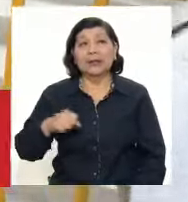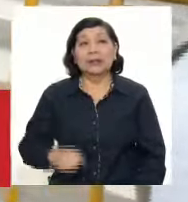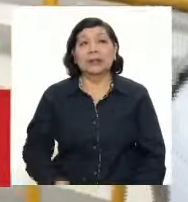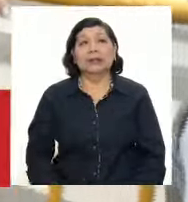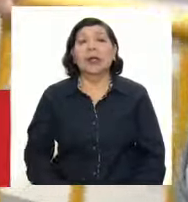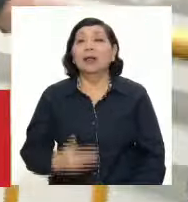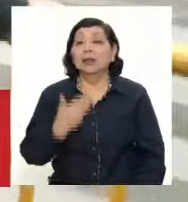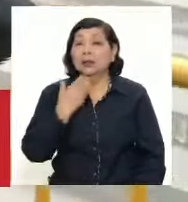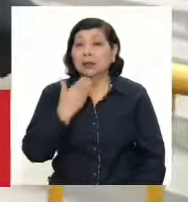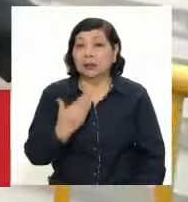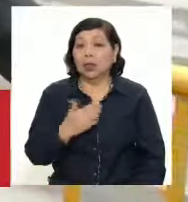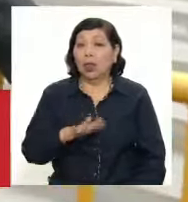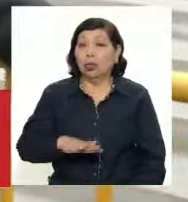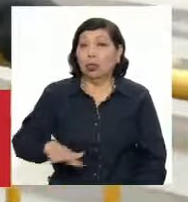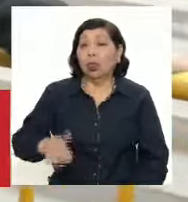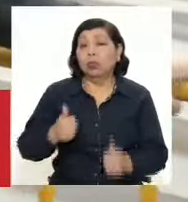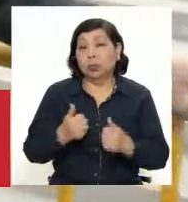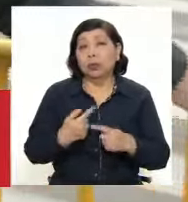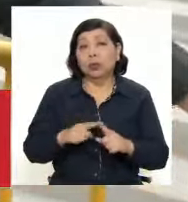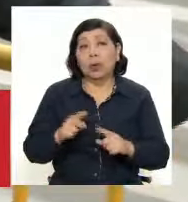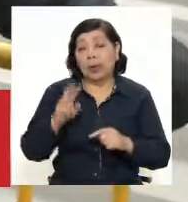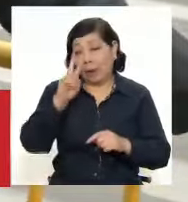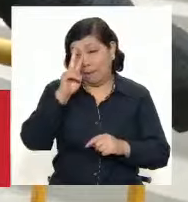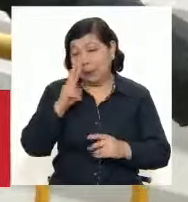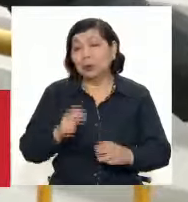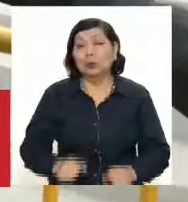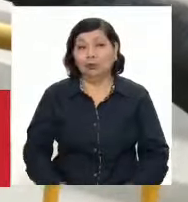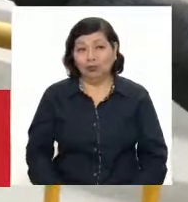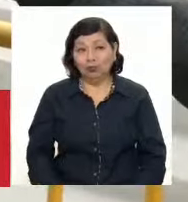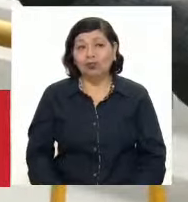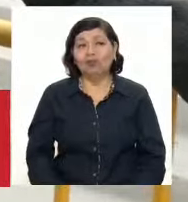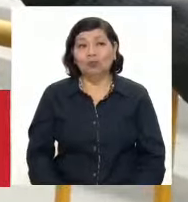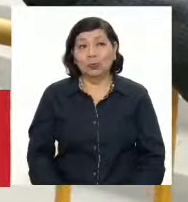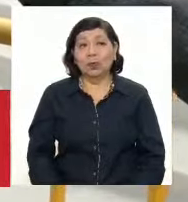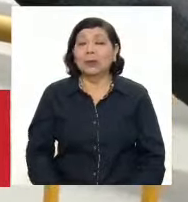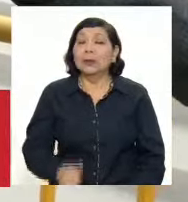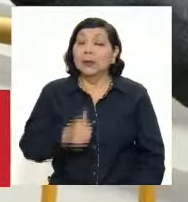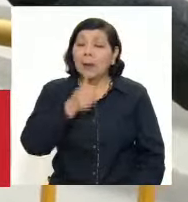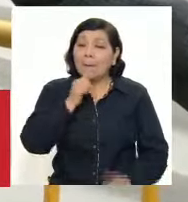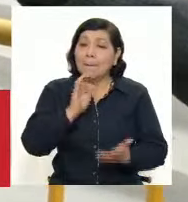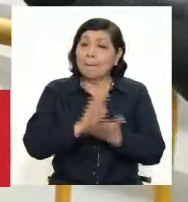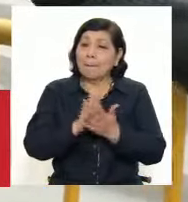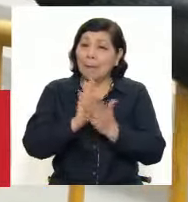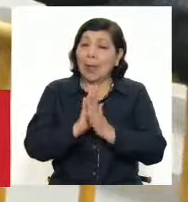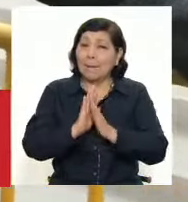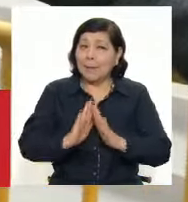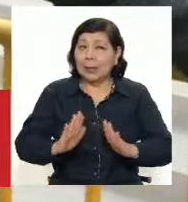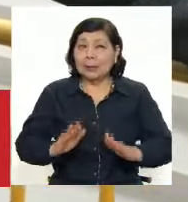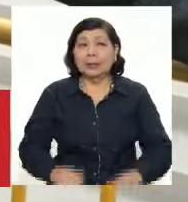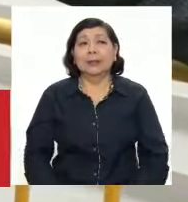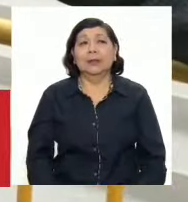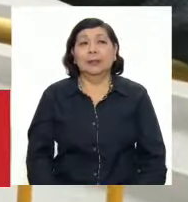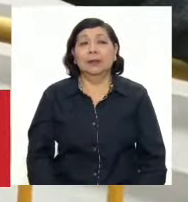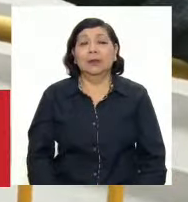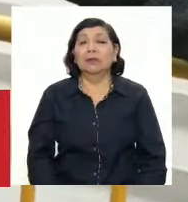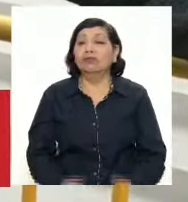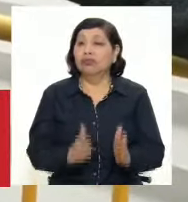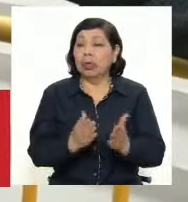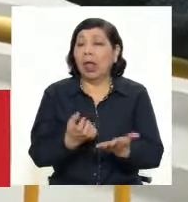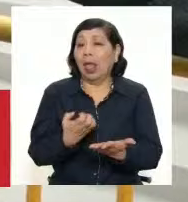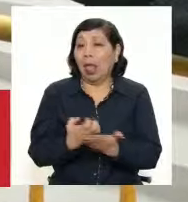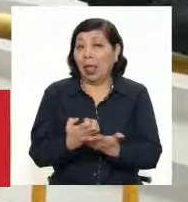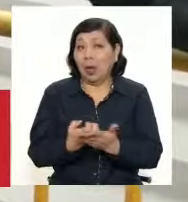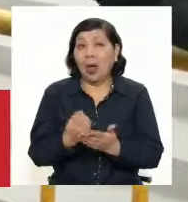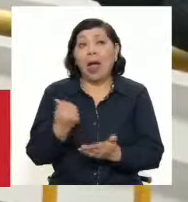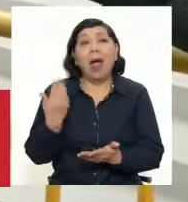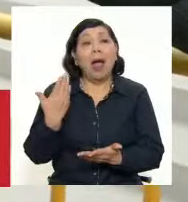en gratitud por todo lo bueno que hizo por el país, la pacificación, ¿no? La estabilización